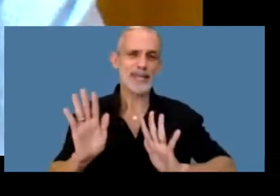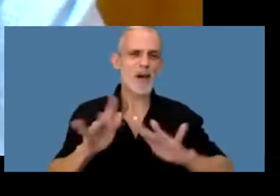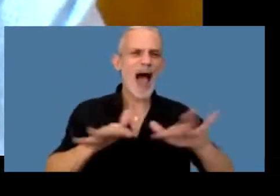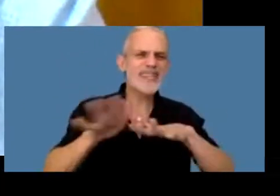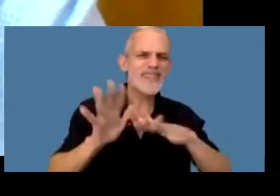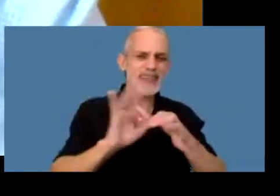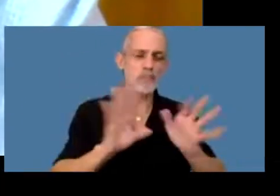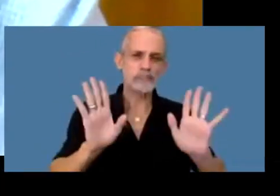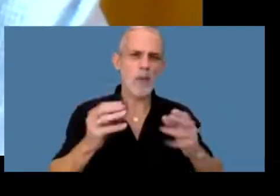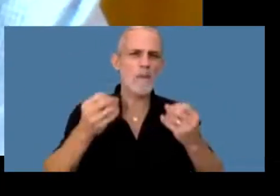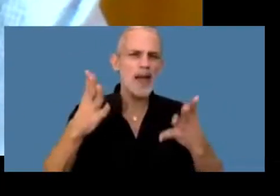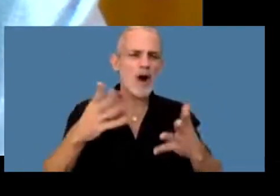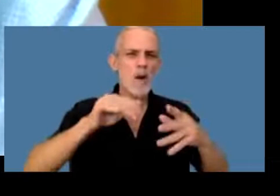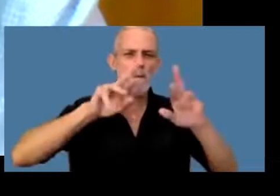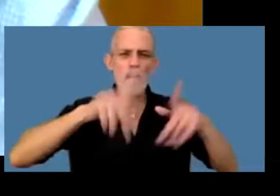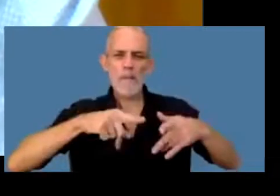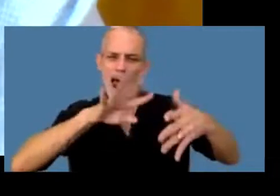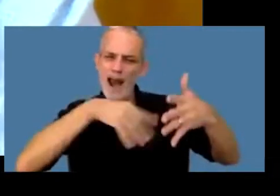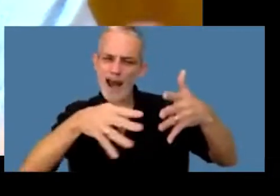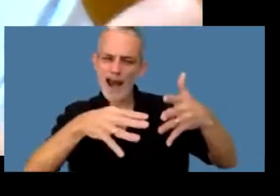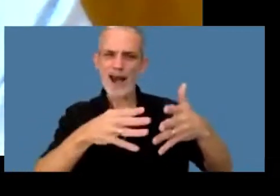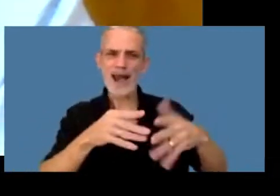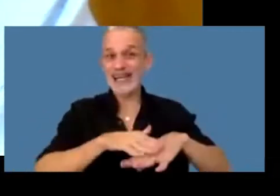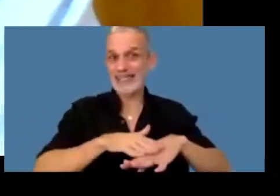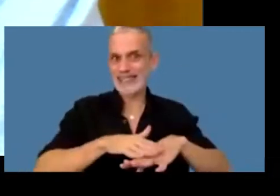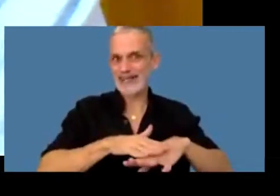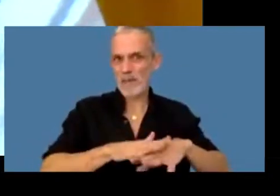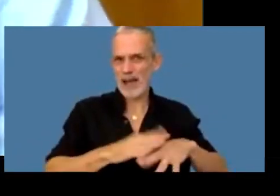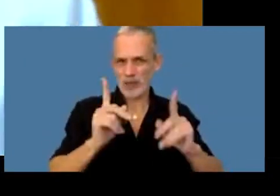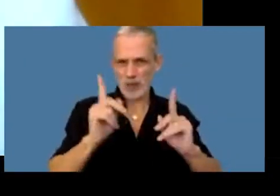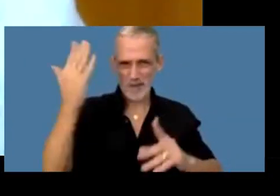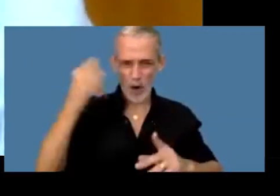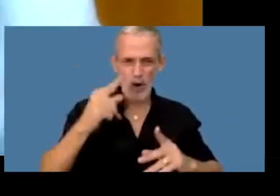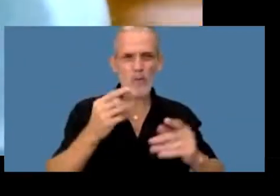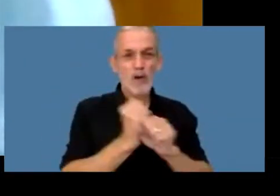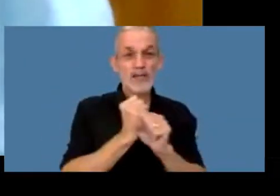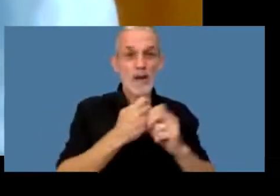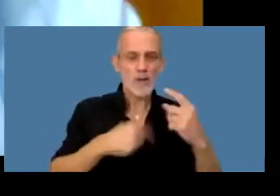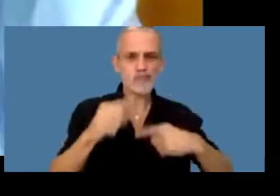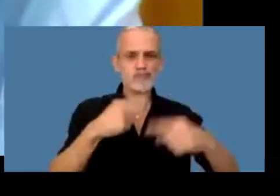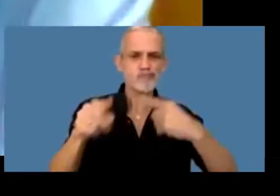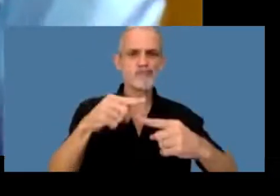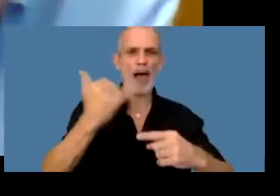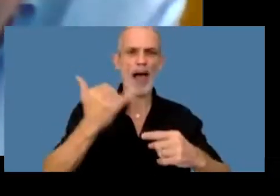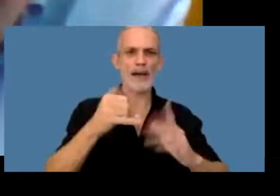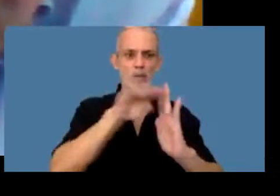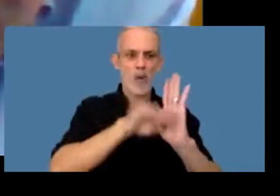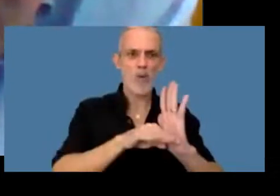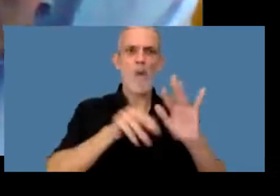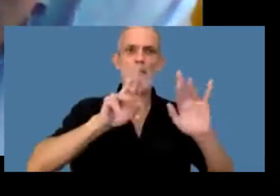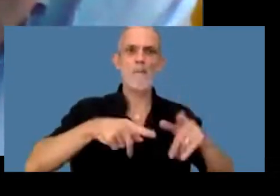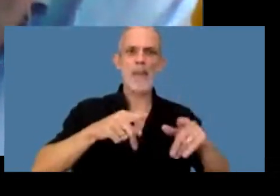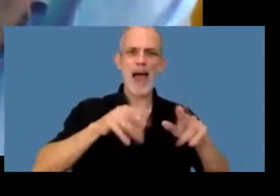desarrollaría mejor el plan inicial, digamos, el que hablábamos hoy de gestión, donde hay mucha planificación y poca